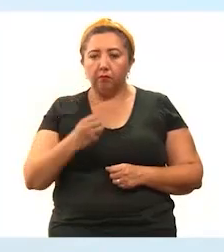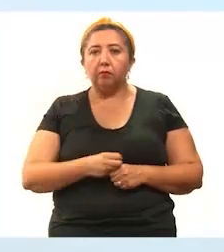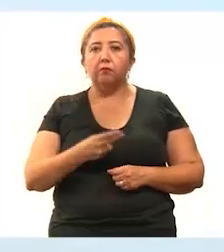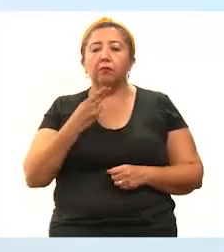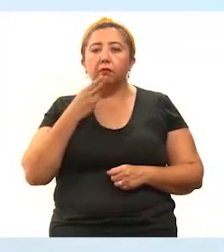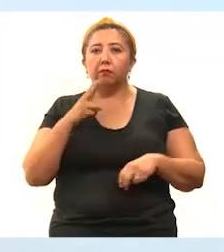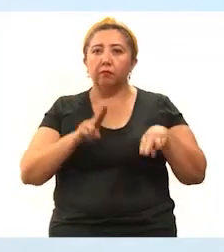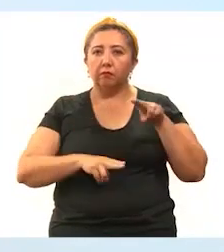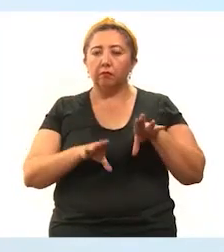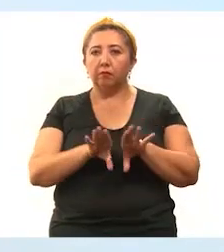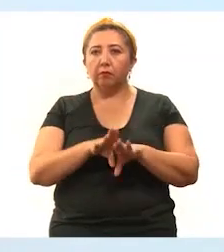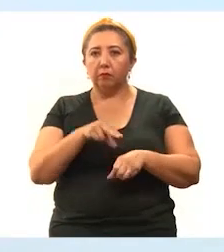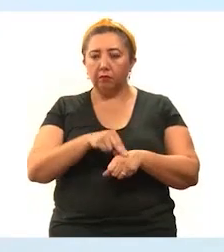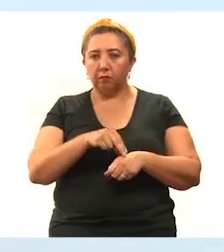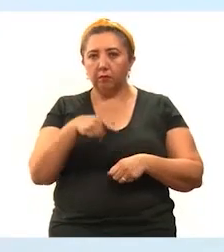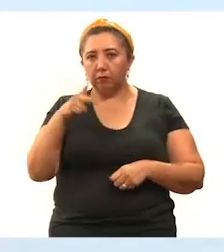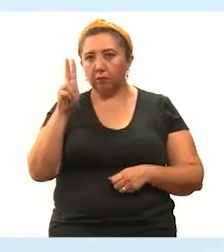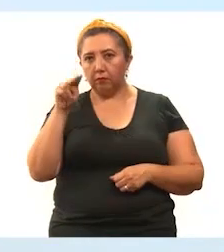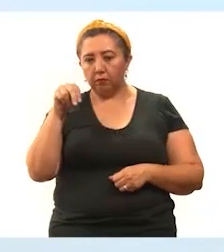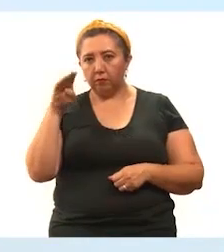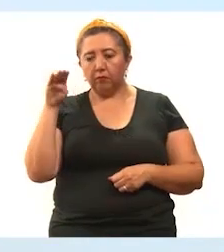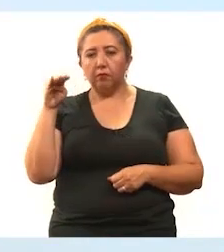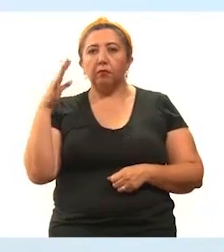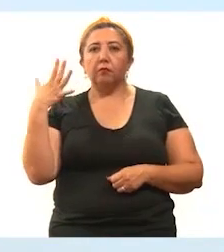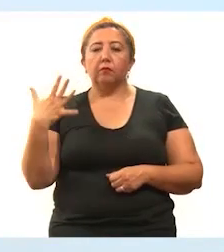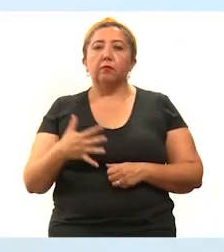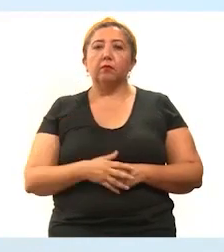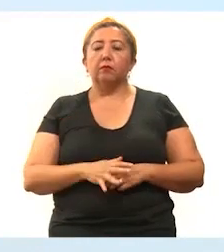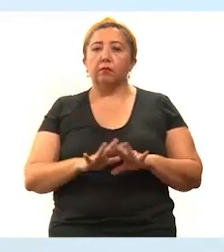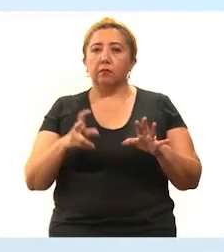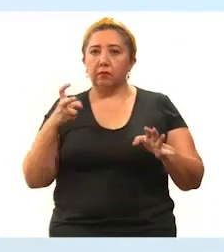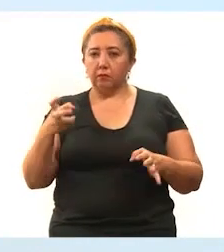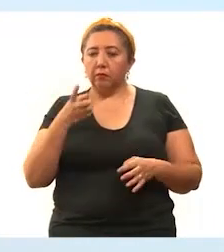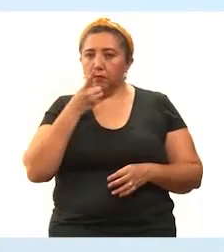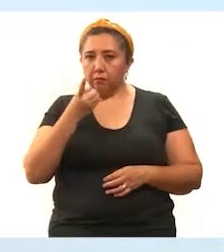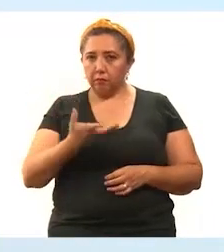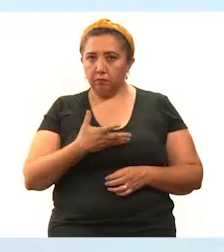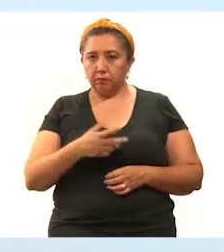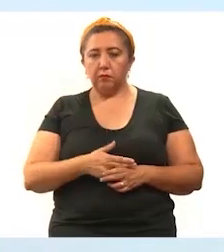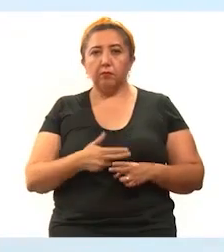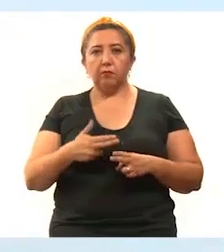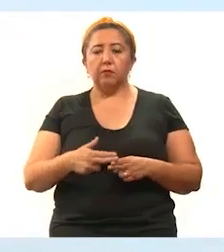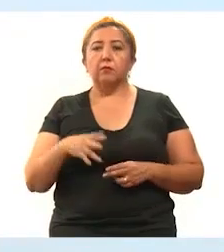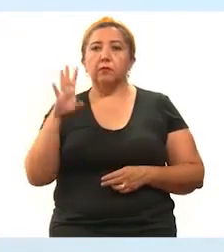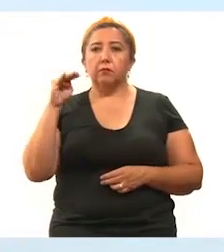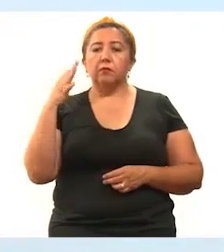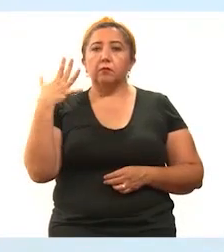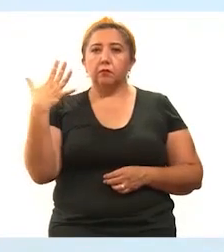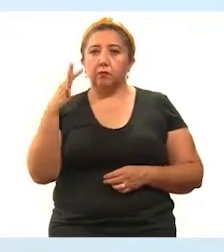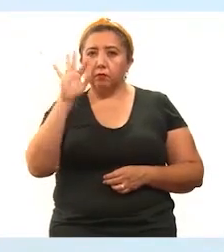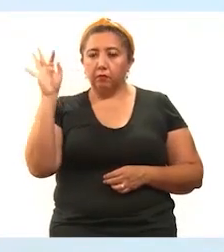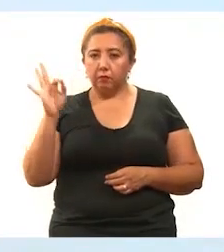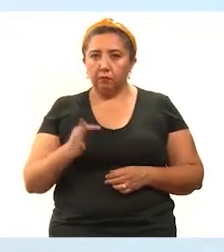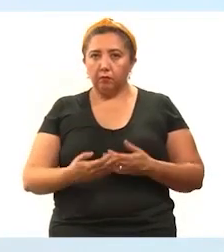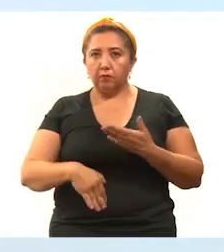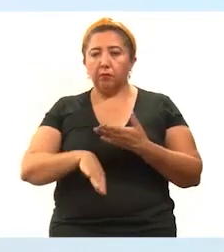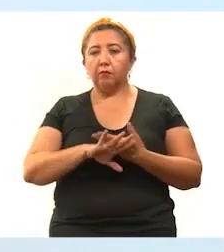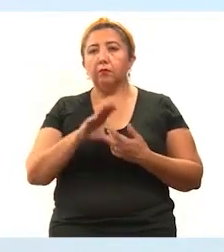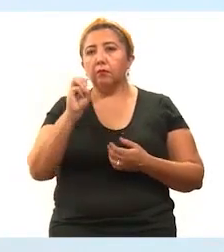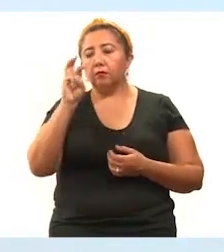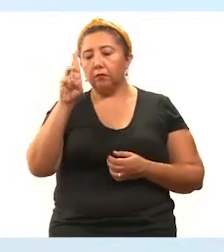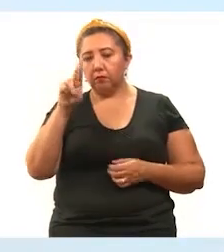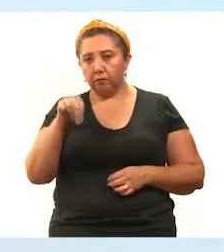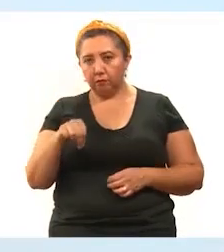o de uso de grado médico como es el KN95, ya que estos tienen una cobertura hasta del 95% contra